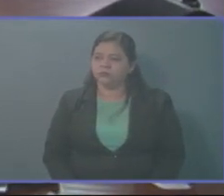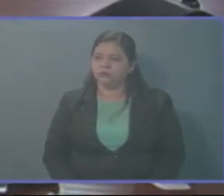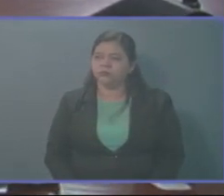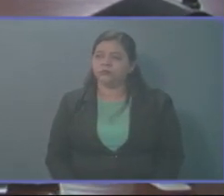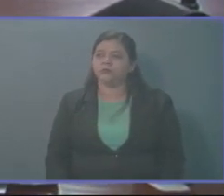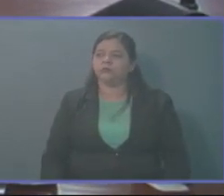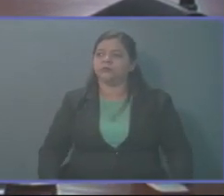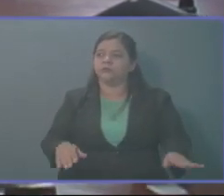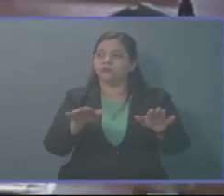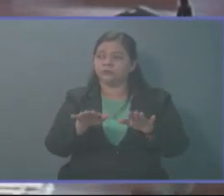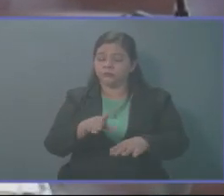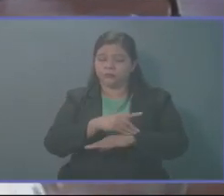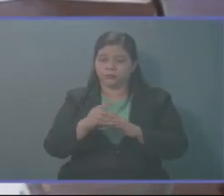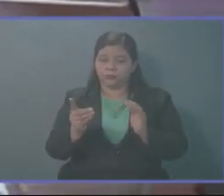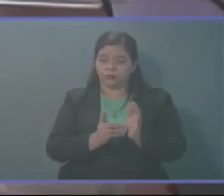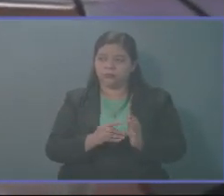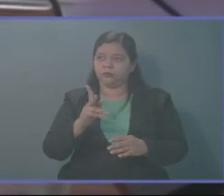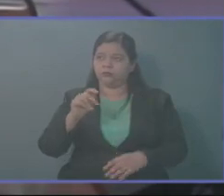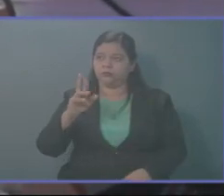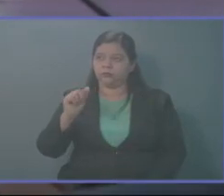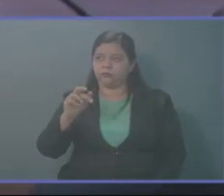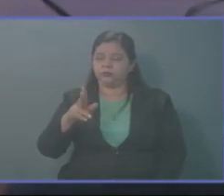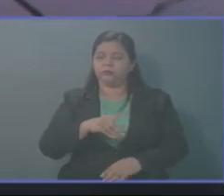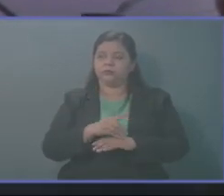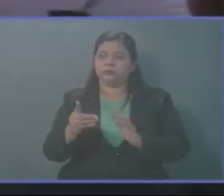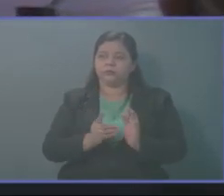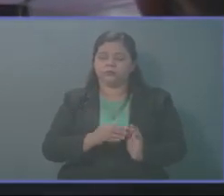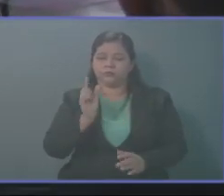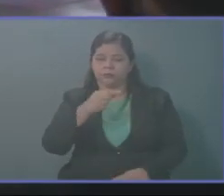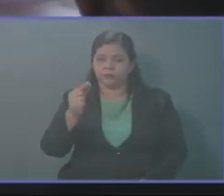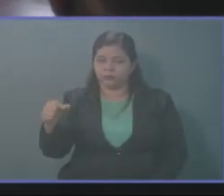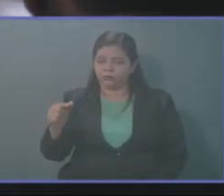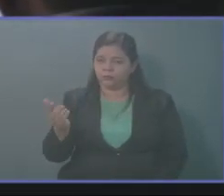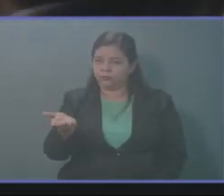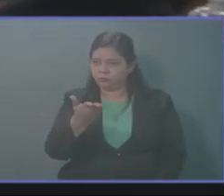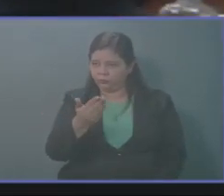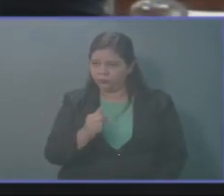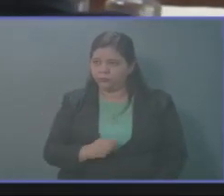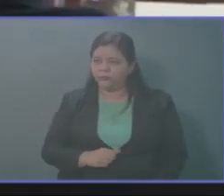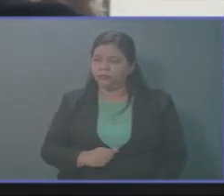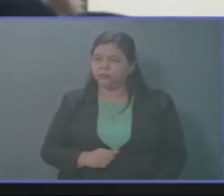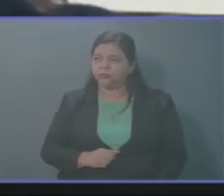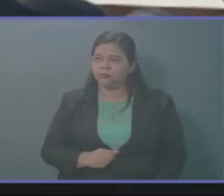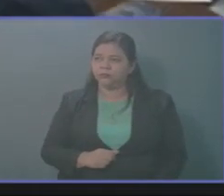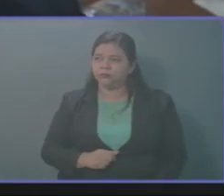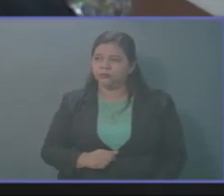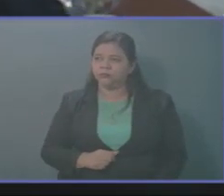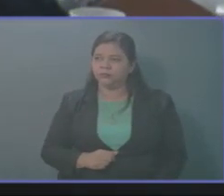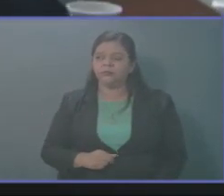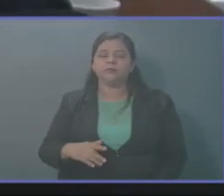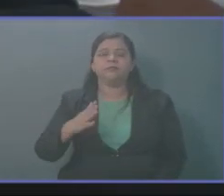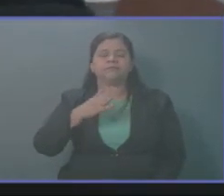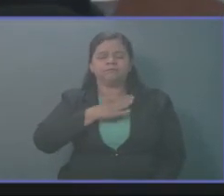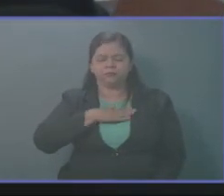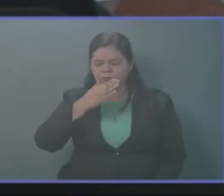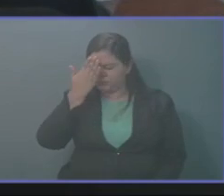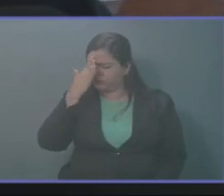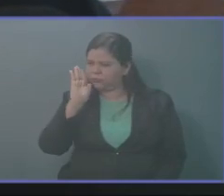Gracias, diputado Parker. Tiene la palabra el diputado Guillermo Gallegos. Yo no sé, presidente,